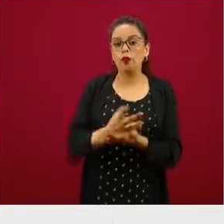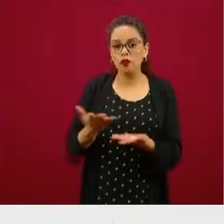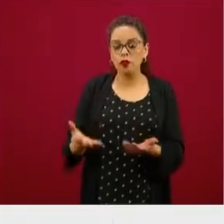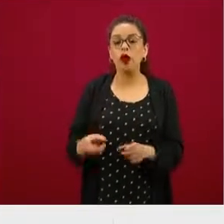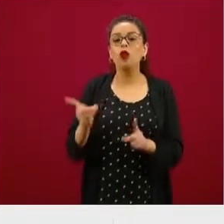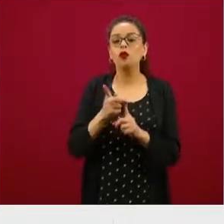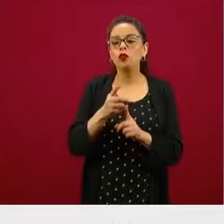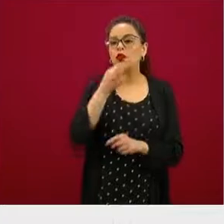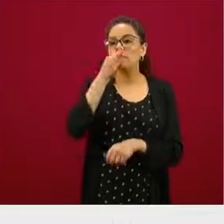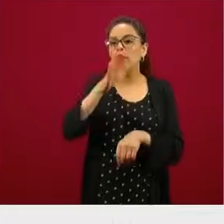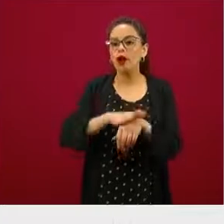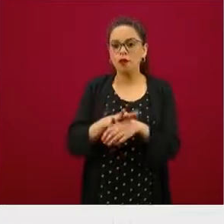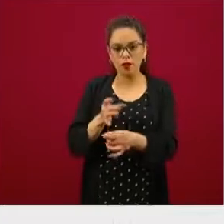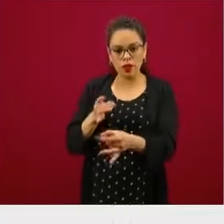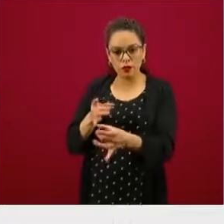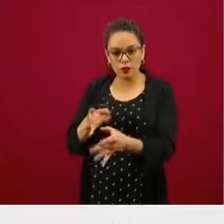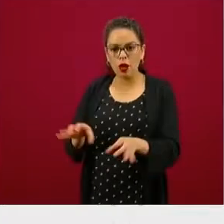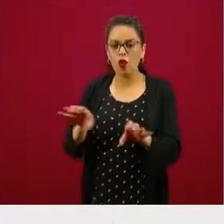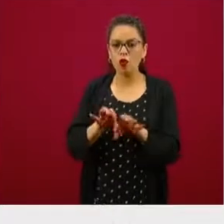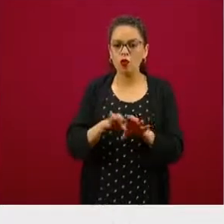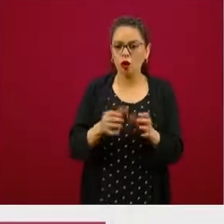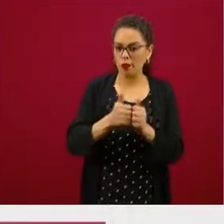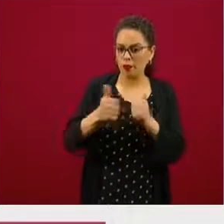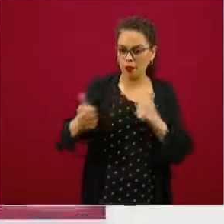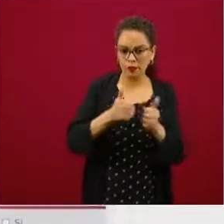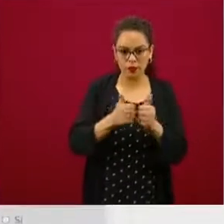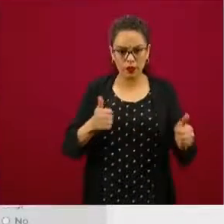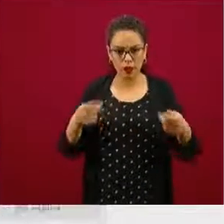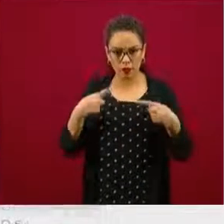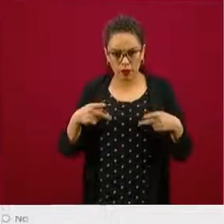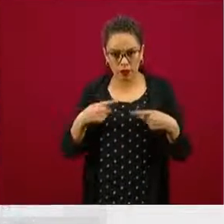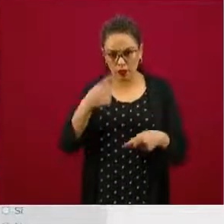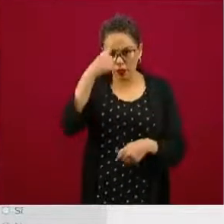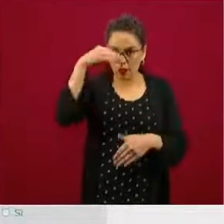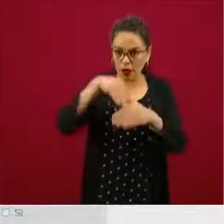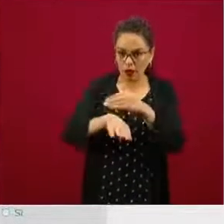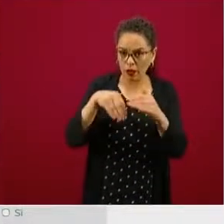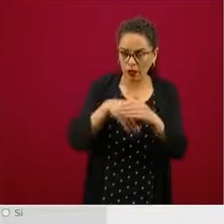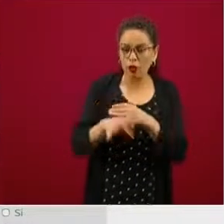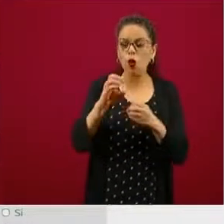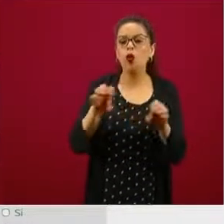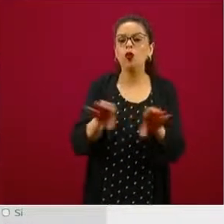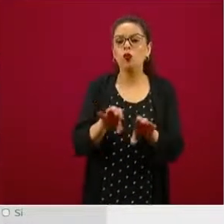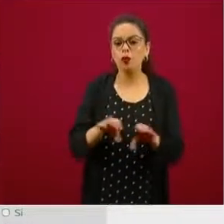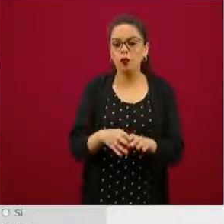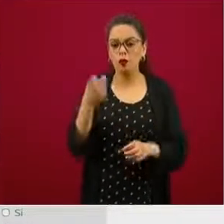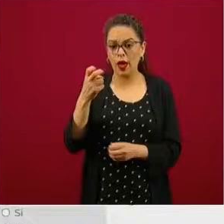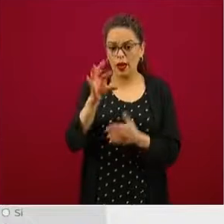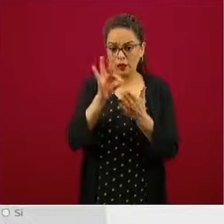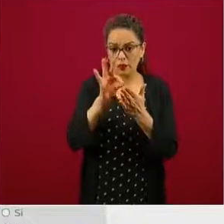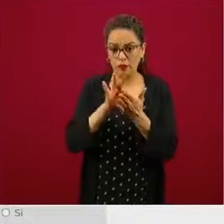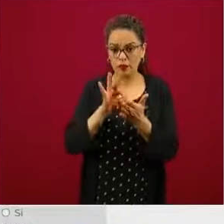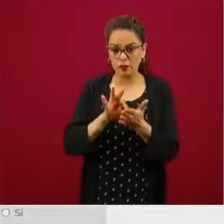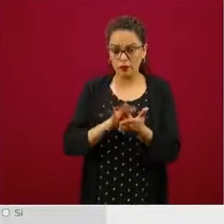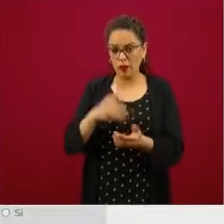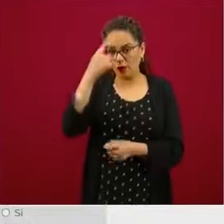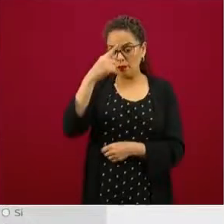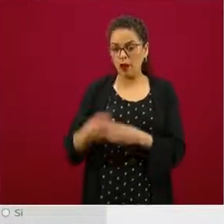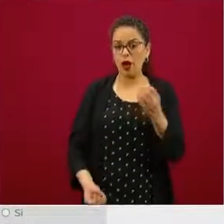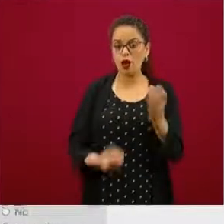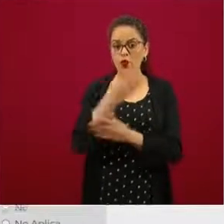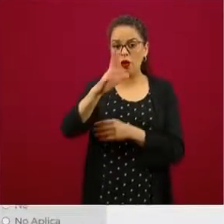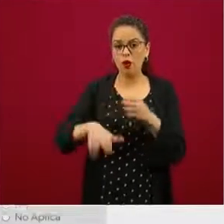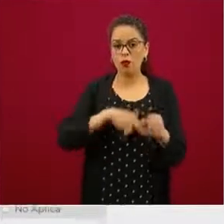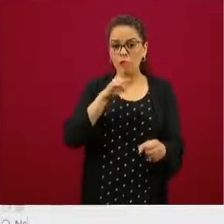debe de entrar cada quien y cómo se separan. 78 puntos que son la nueva normalidad ya materializada, cosas nuevas